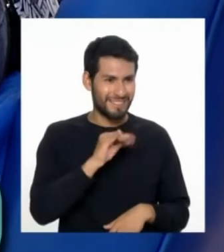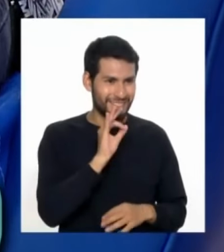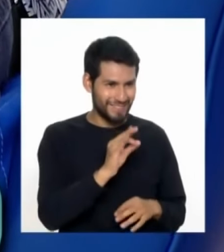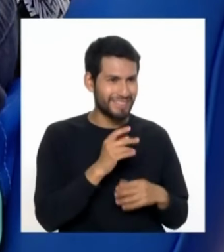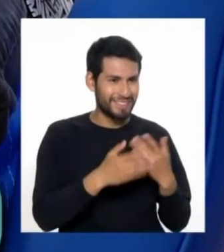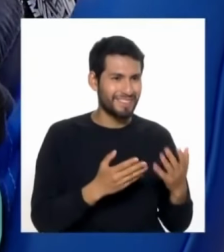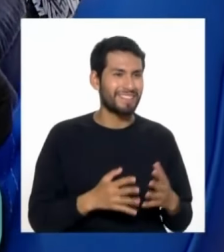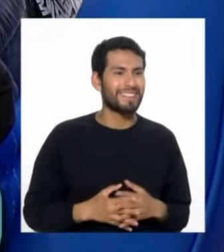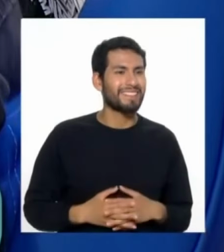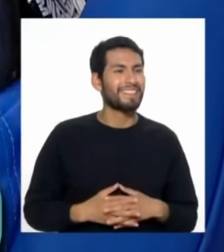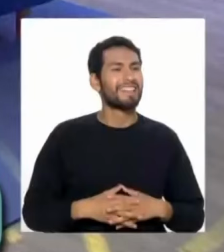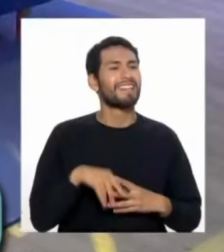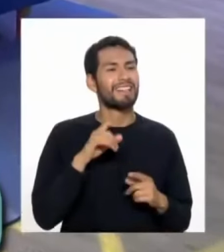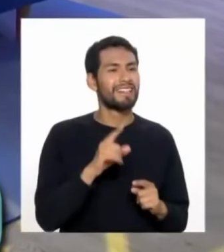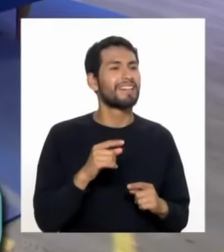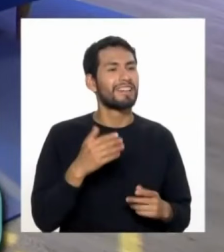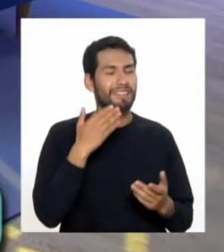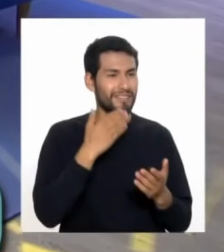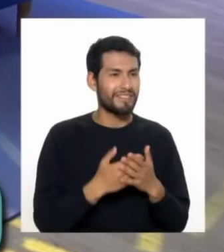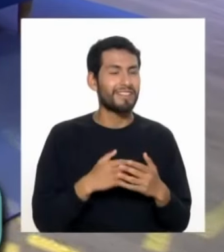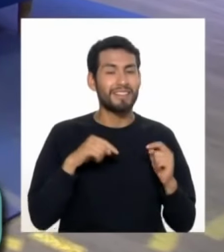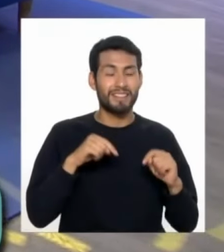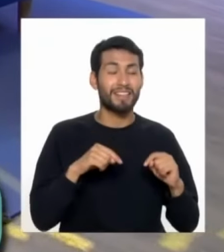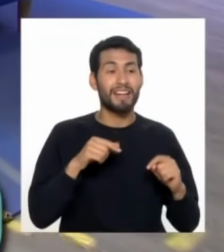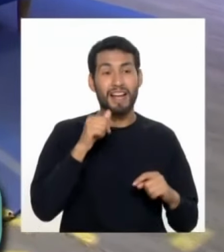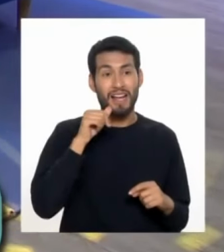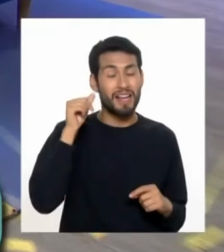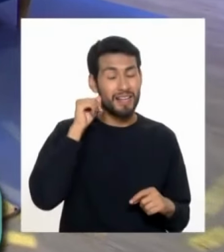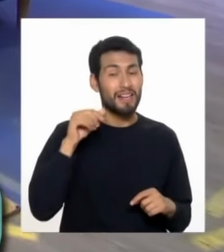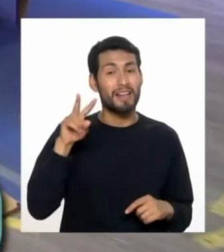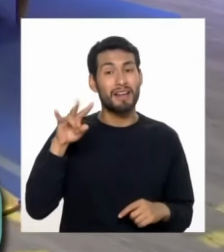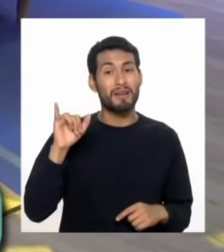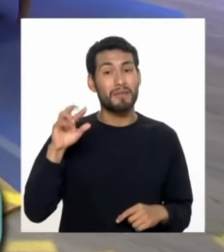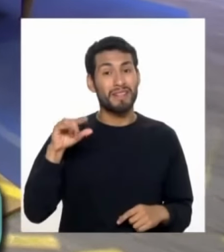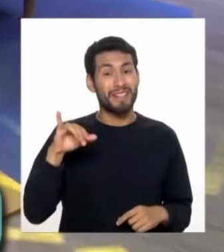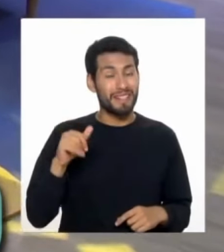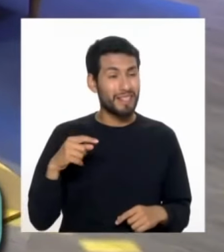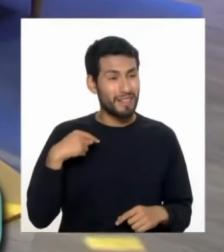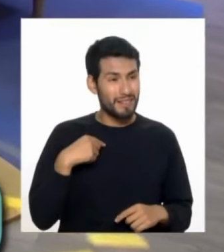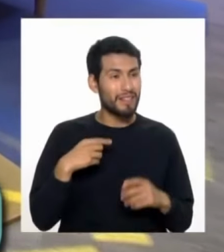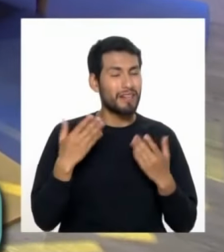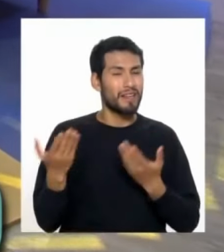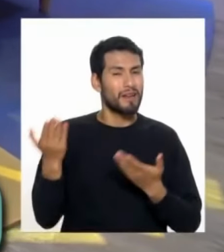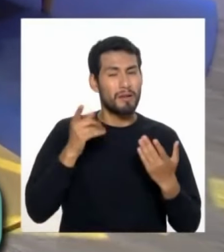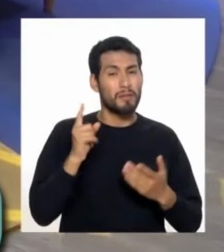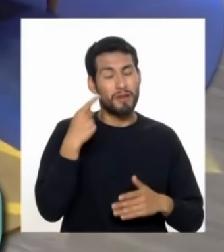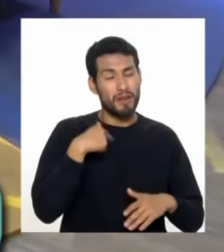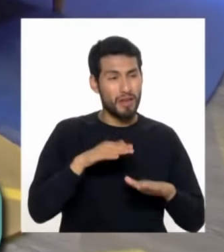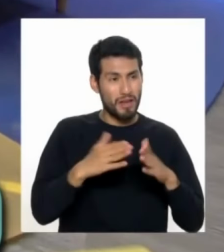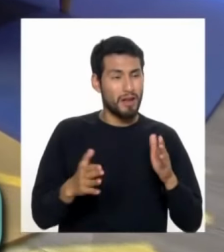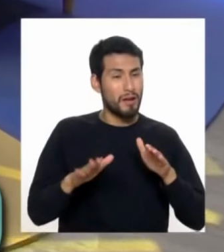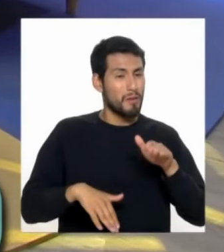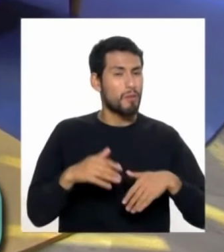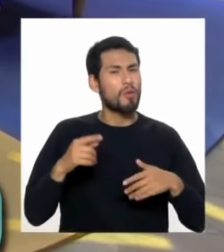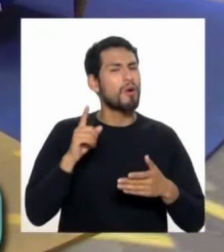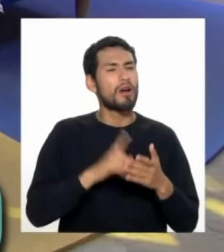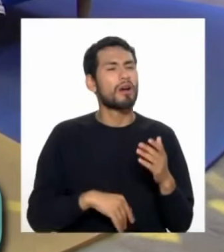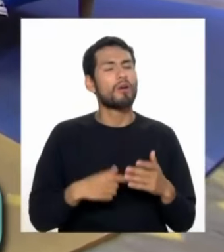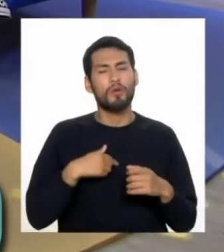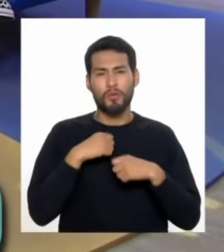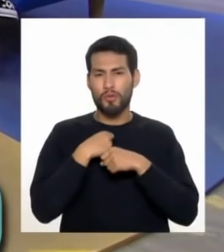Ahora vas a pasar. Claro. Entonces, bueno, justo ayer hablé con Virginia y traje mi primer cajón que era en realidad